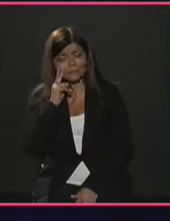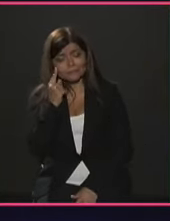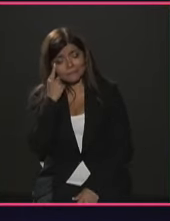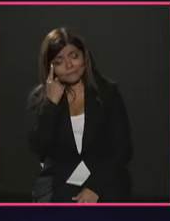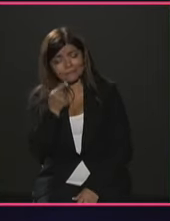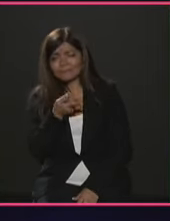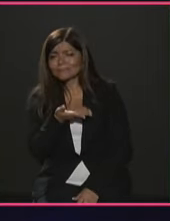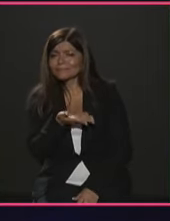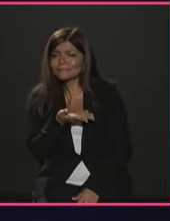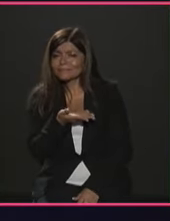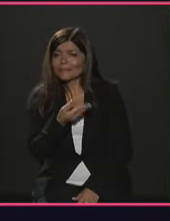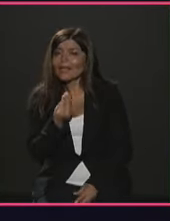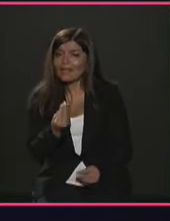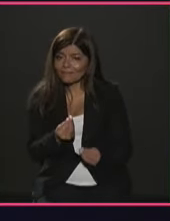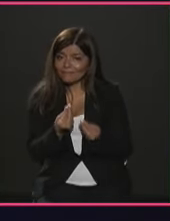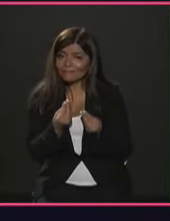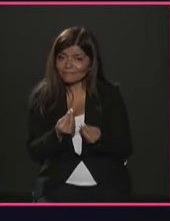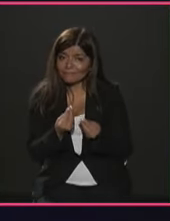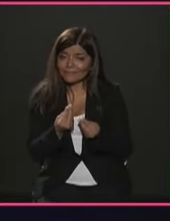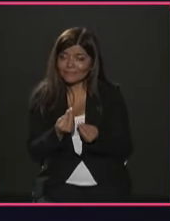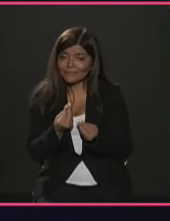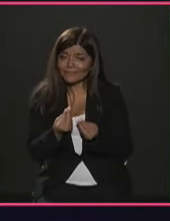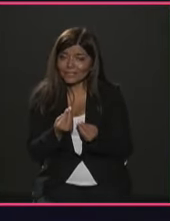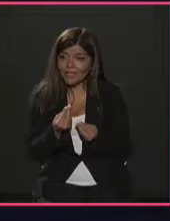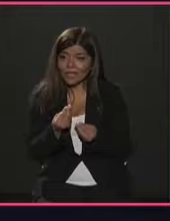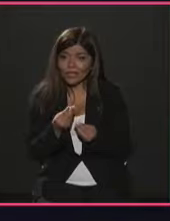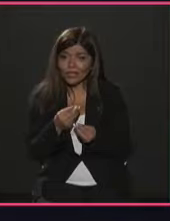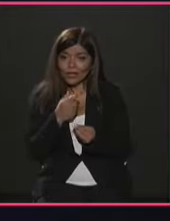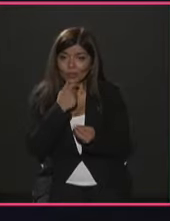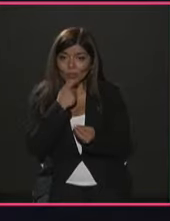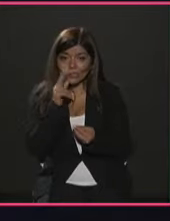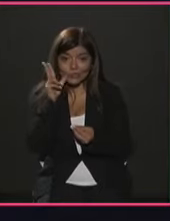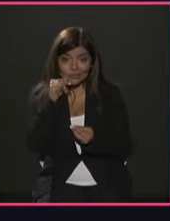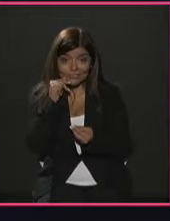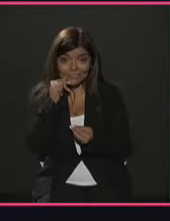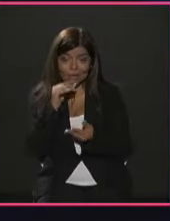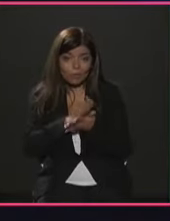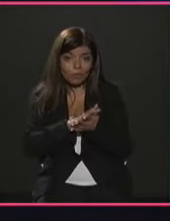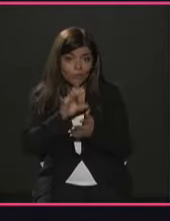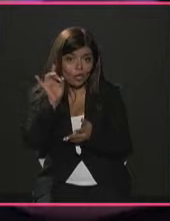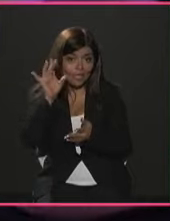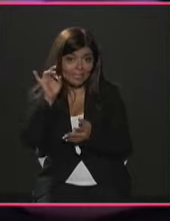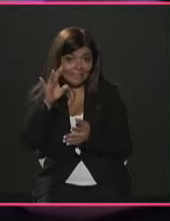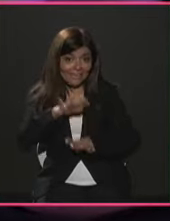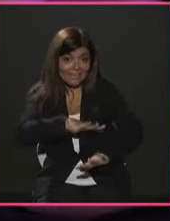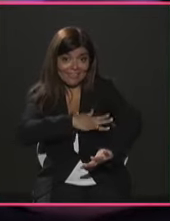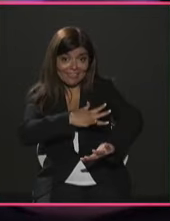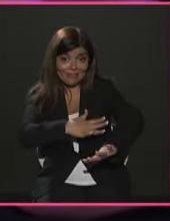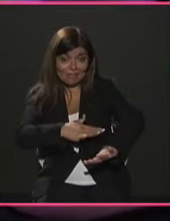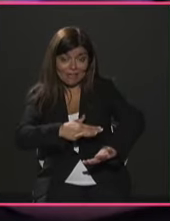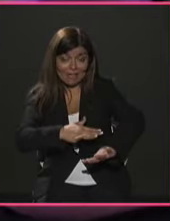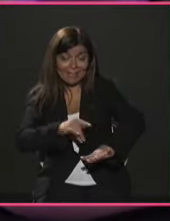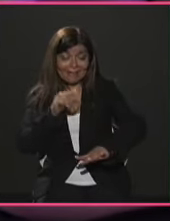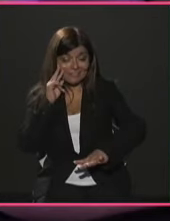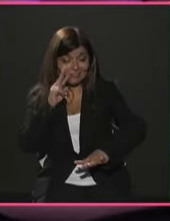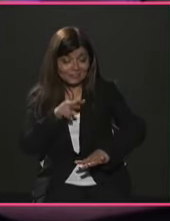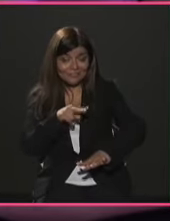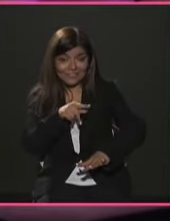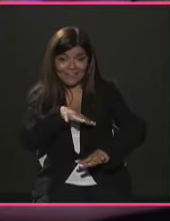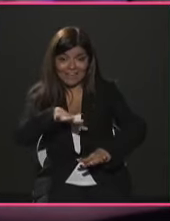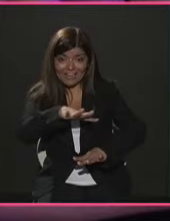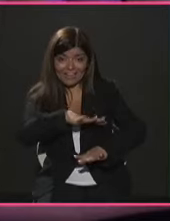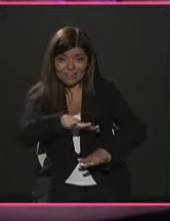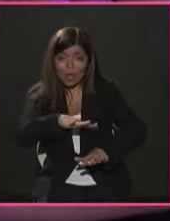pensar efectivamente los invertebrados en particular esta estrella simpática como todas las estrellas mar que ustedes